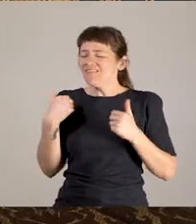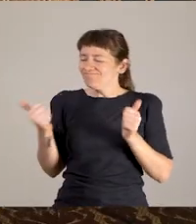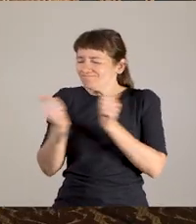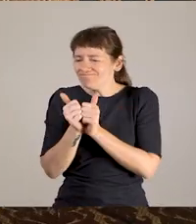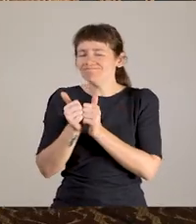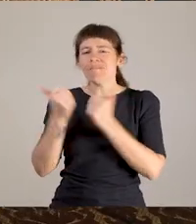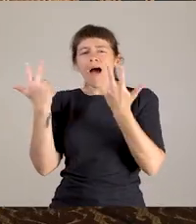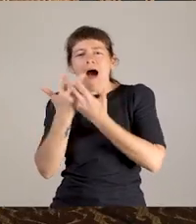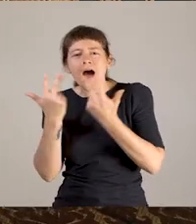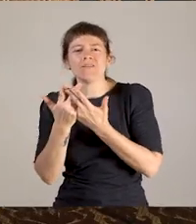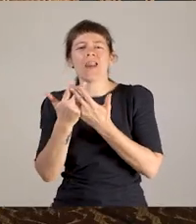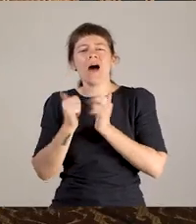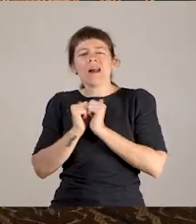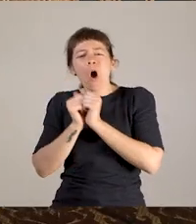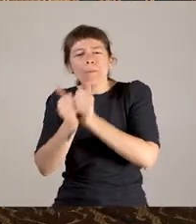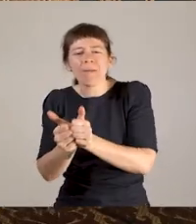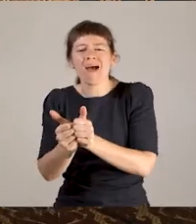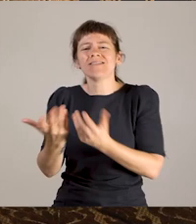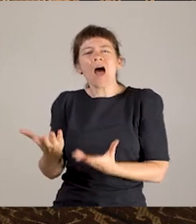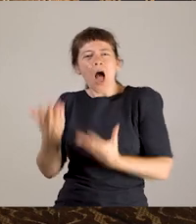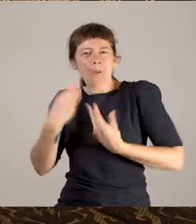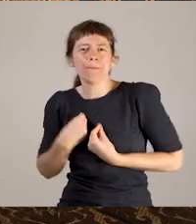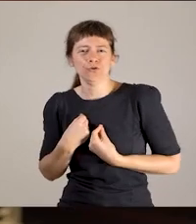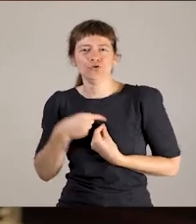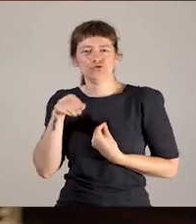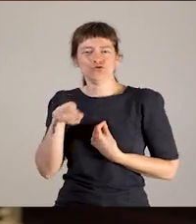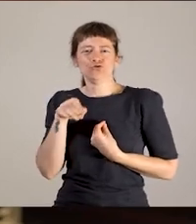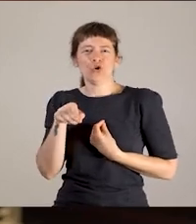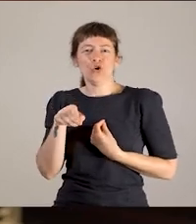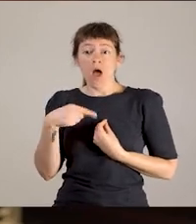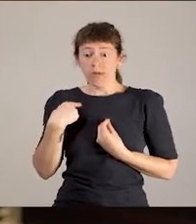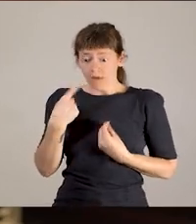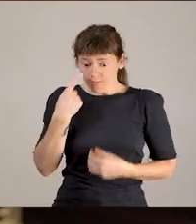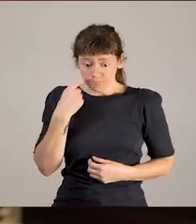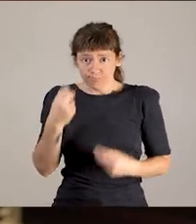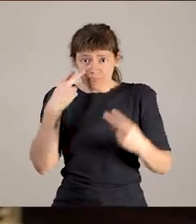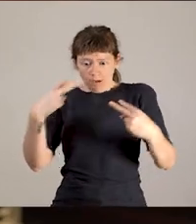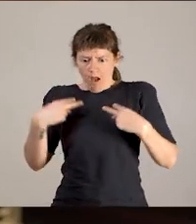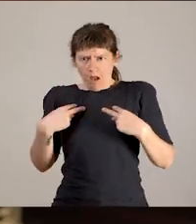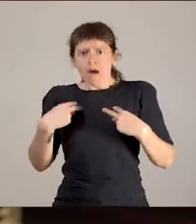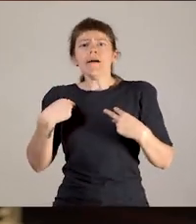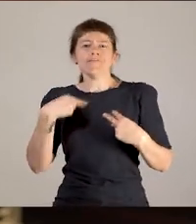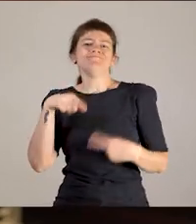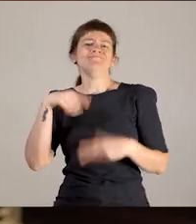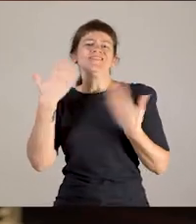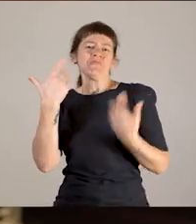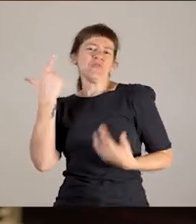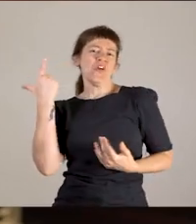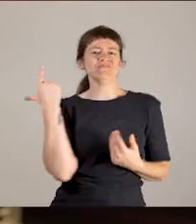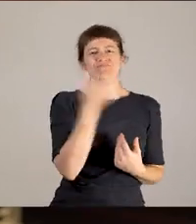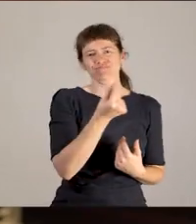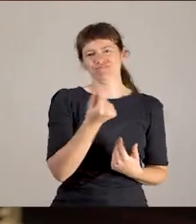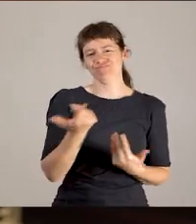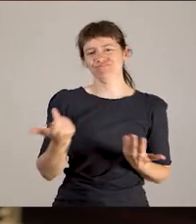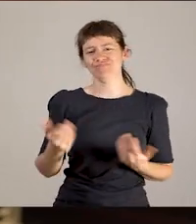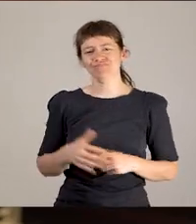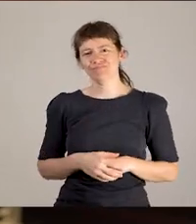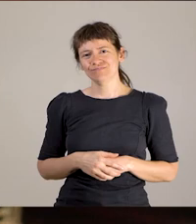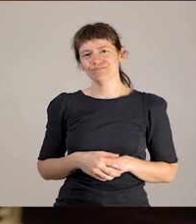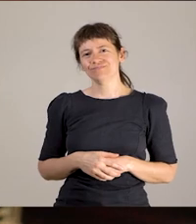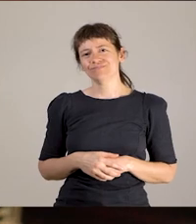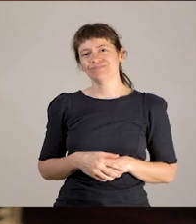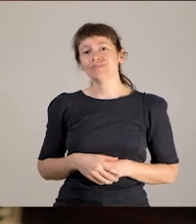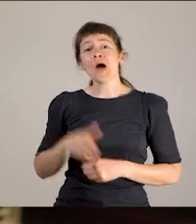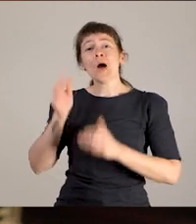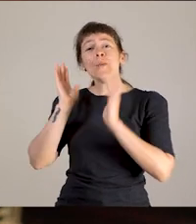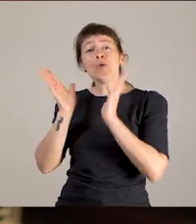más, necesitas hablar, necesitas a alguien que te apoye, que te acompañe. Pero una vez que lo acepté, dije ya basta, no quiero más. Y se puede salir,